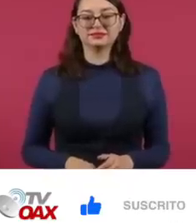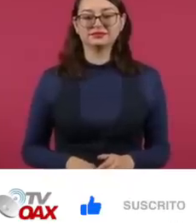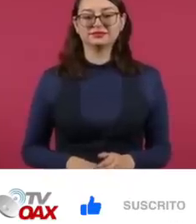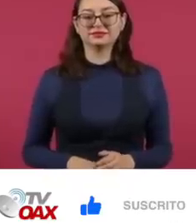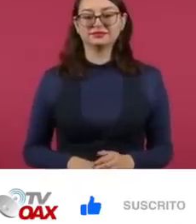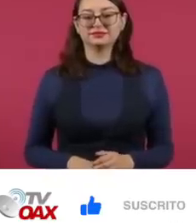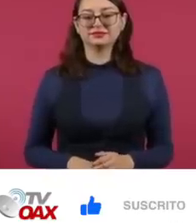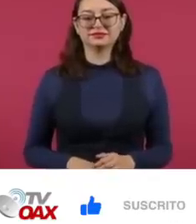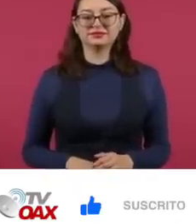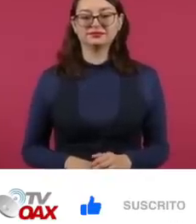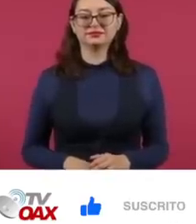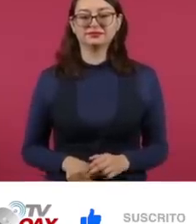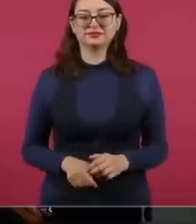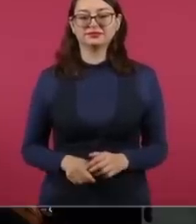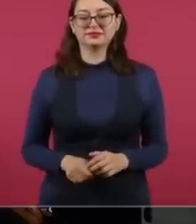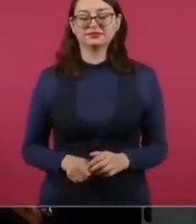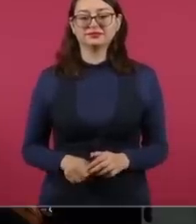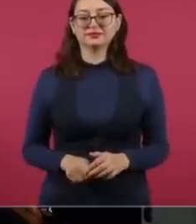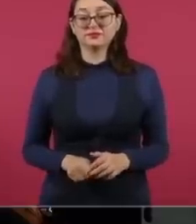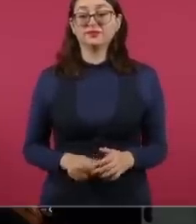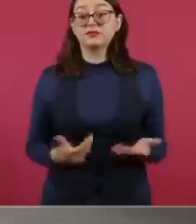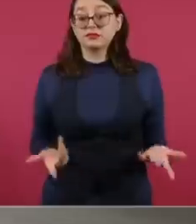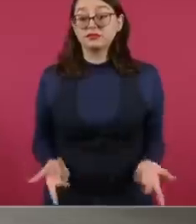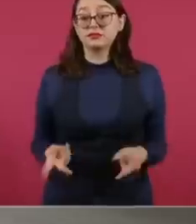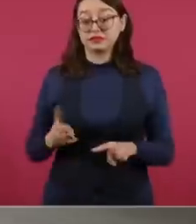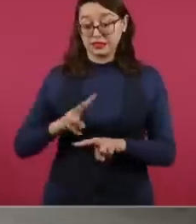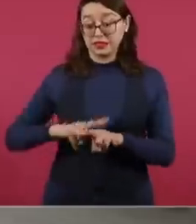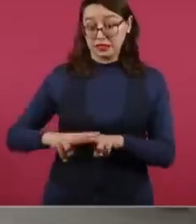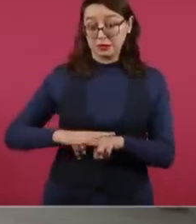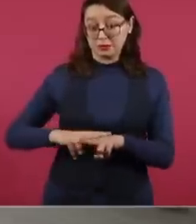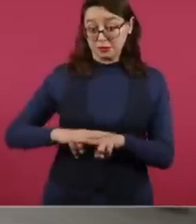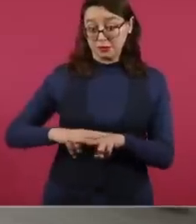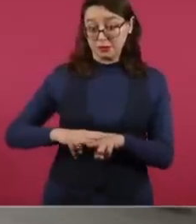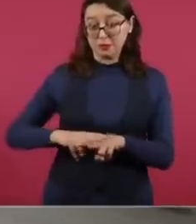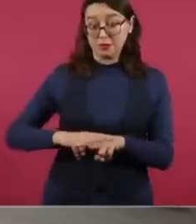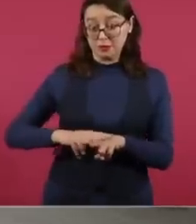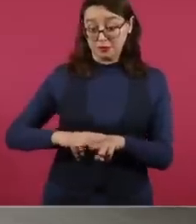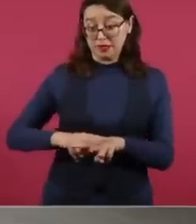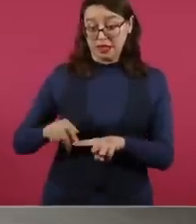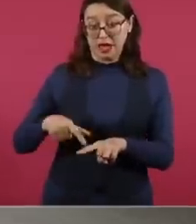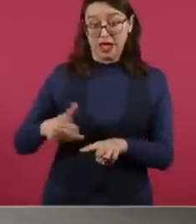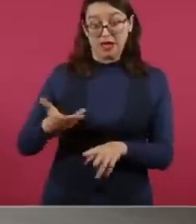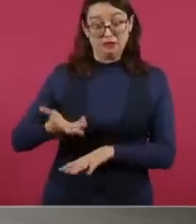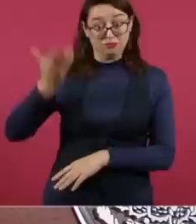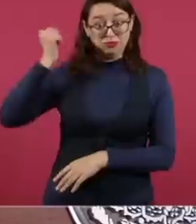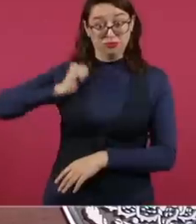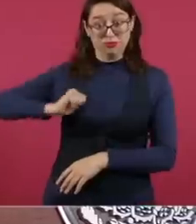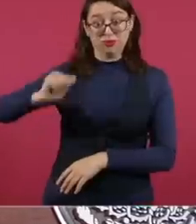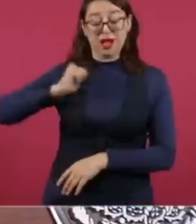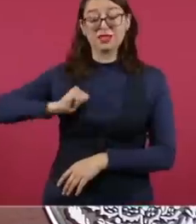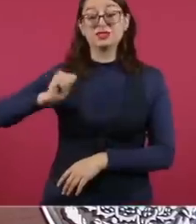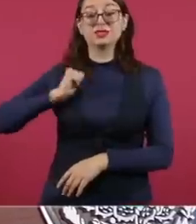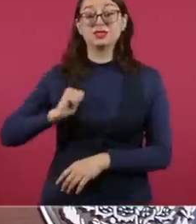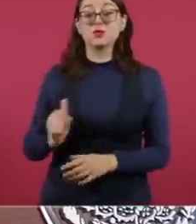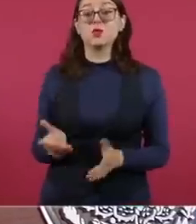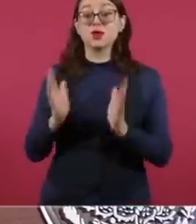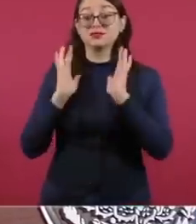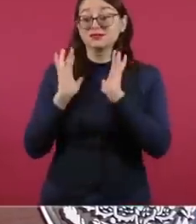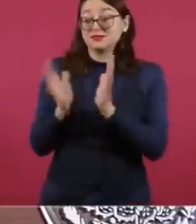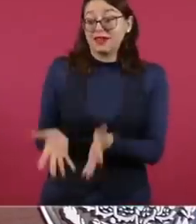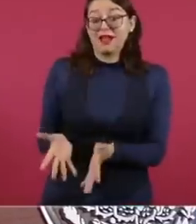Sí, no, esta ya se tenía, pero no completa. O sea, se tenía